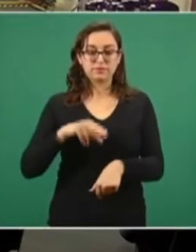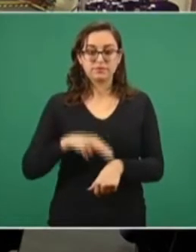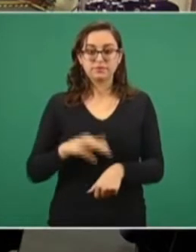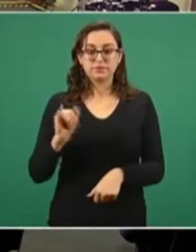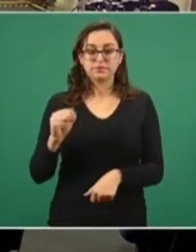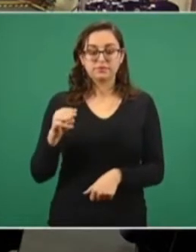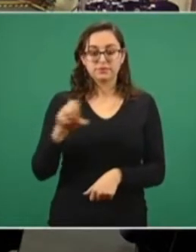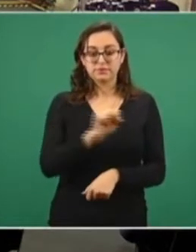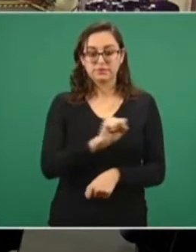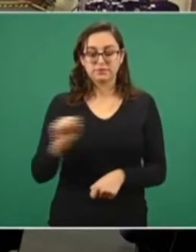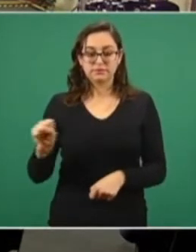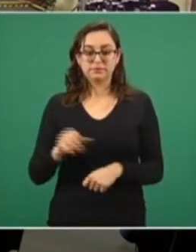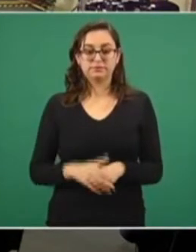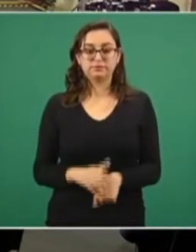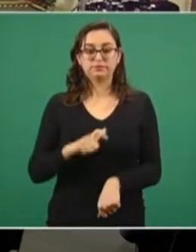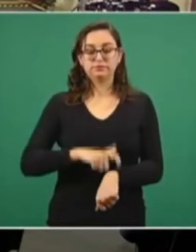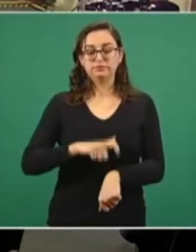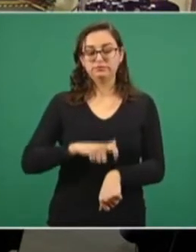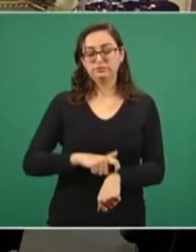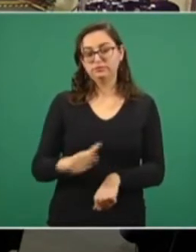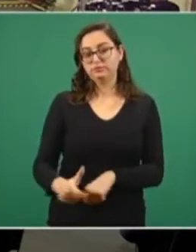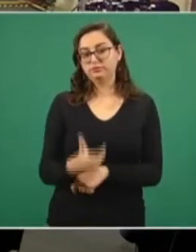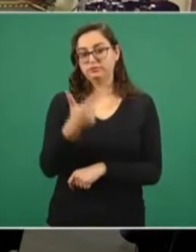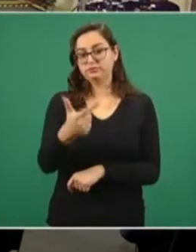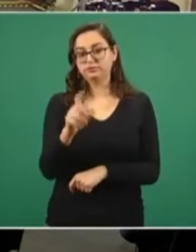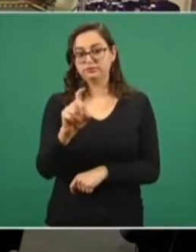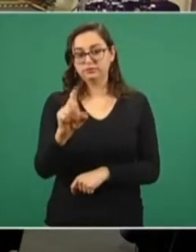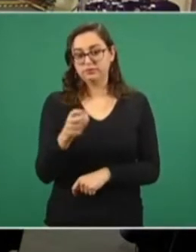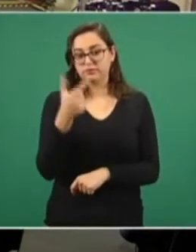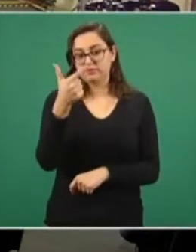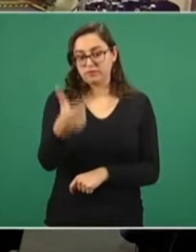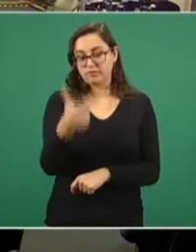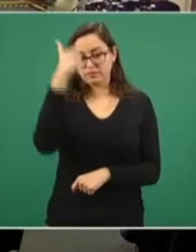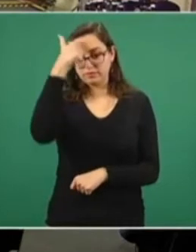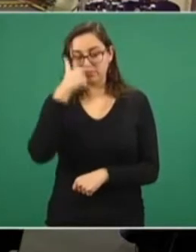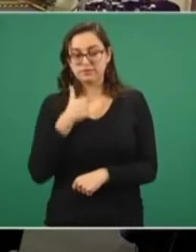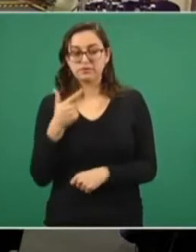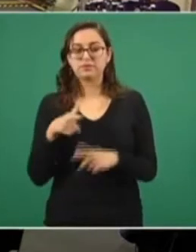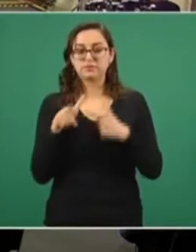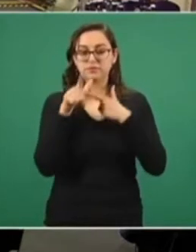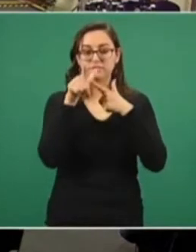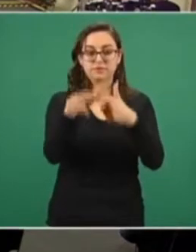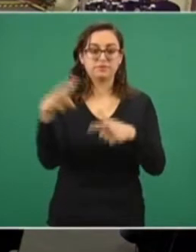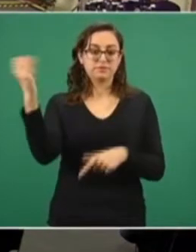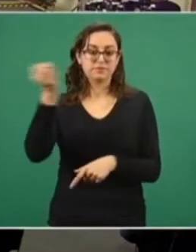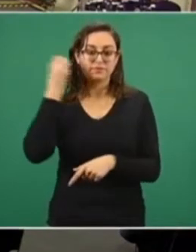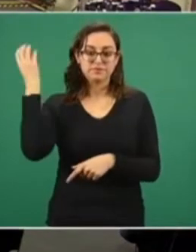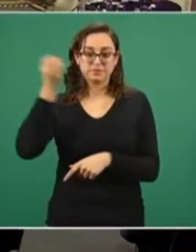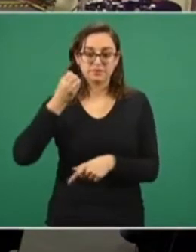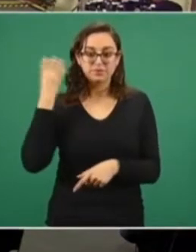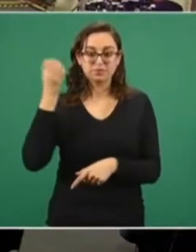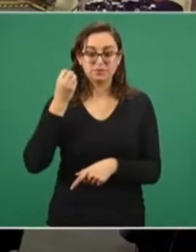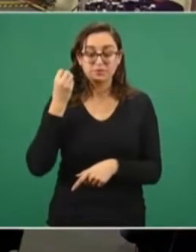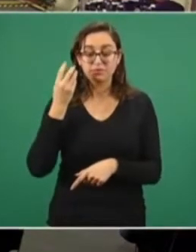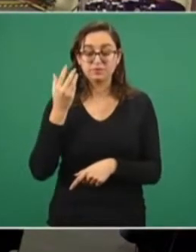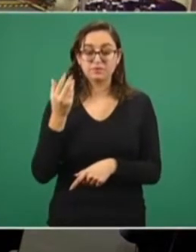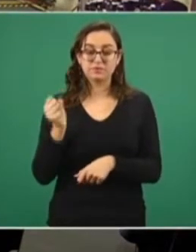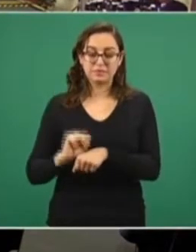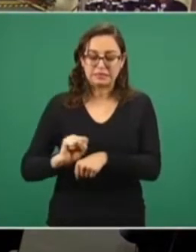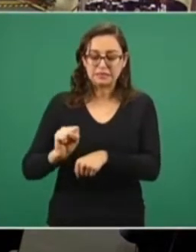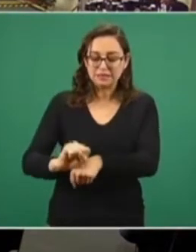Social. Son las 19:37 horas, continuamos con la conferencia de prensa semanal, digo diaria,